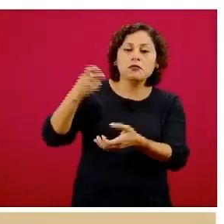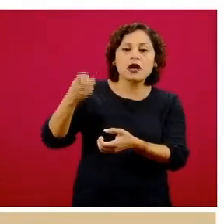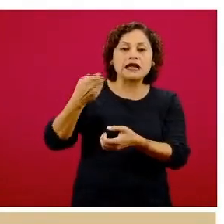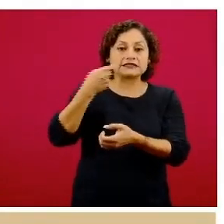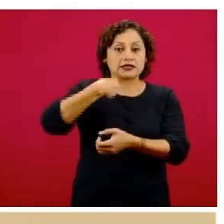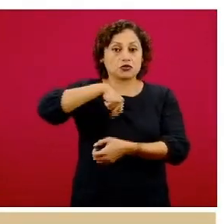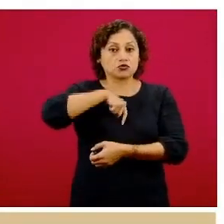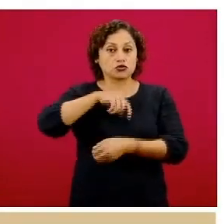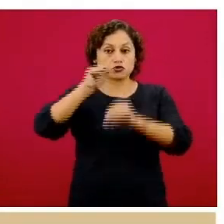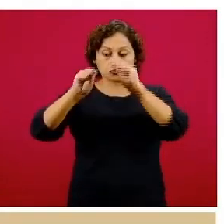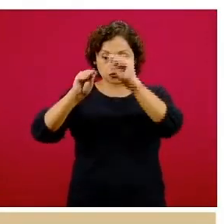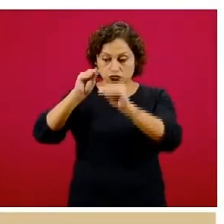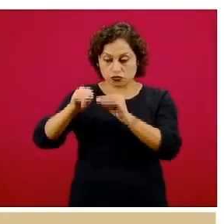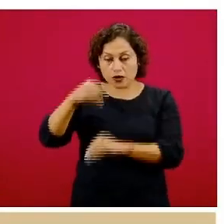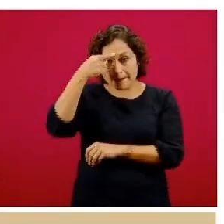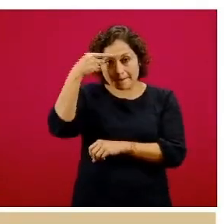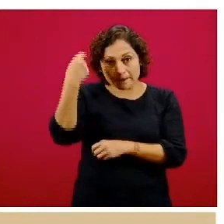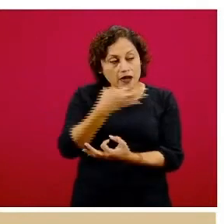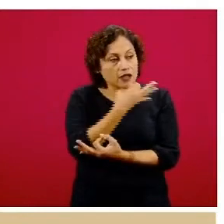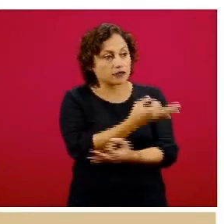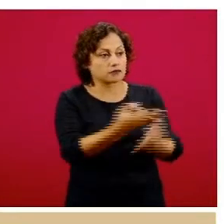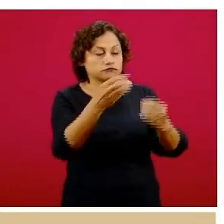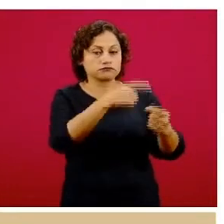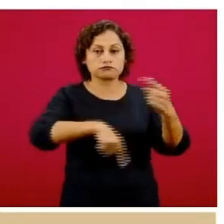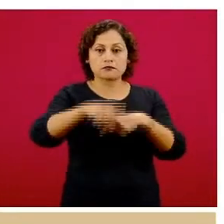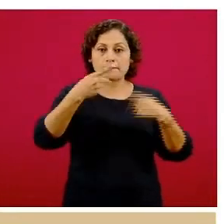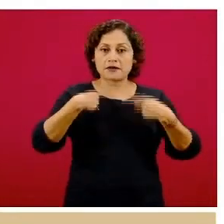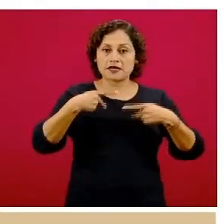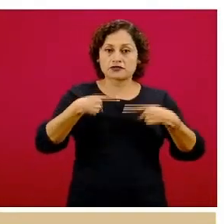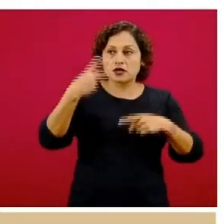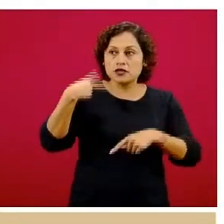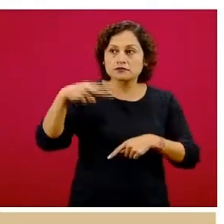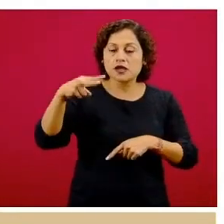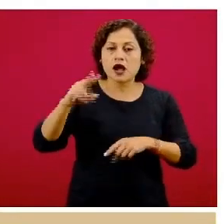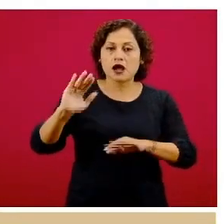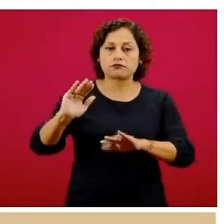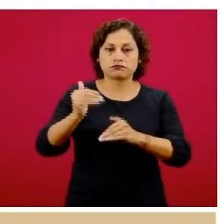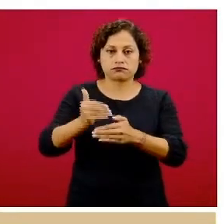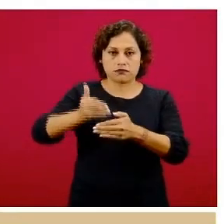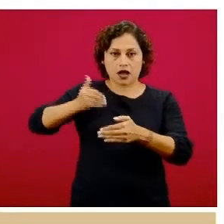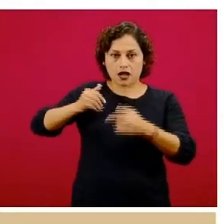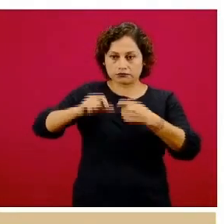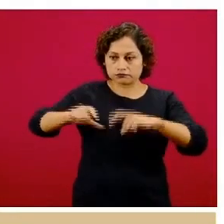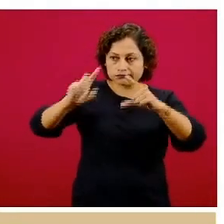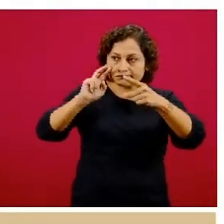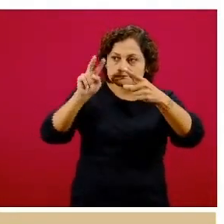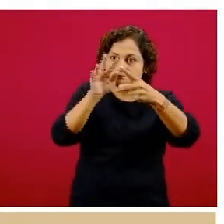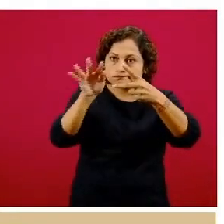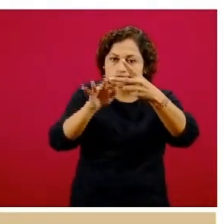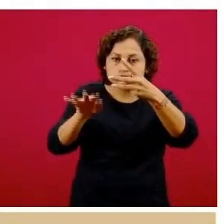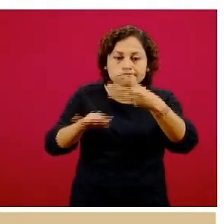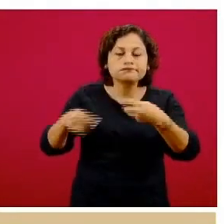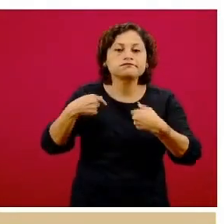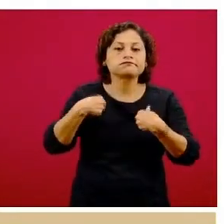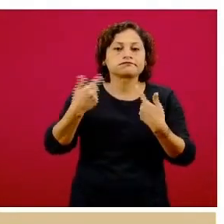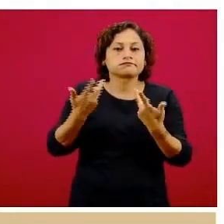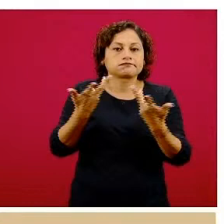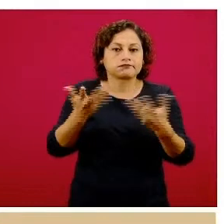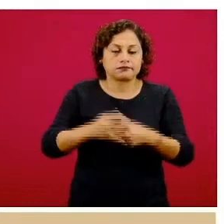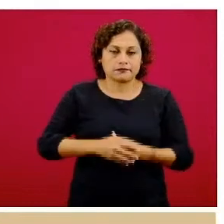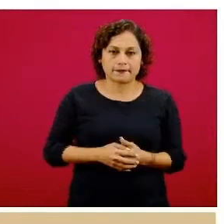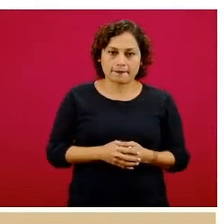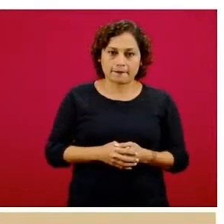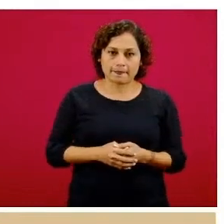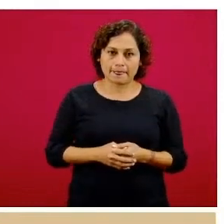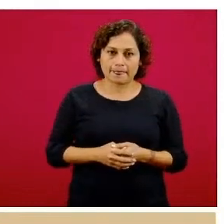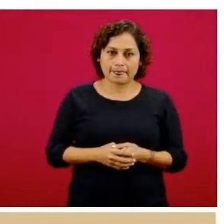acceso a los mismos y para que pueda tener constantemente información sobre las actualizaciones que van